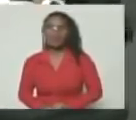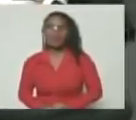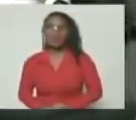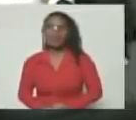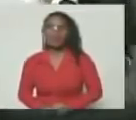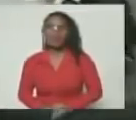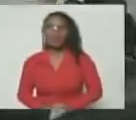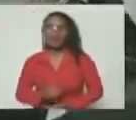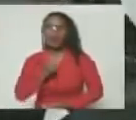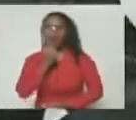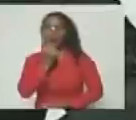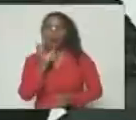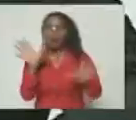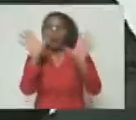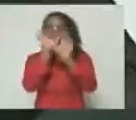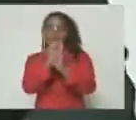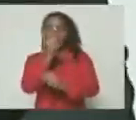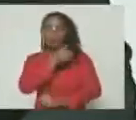Buenas noches, presidente.